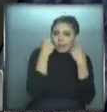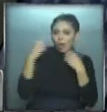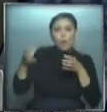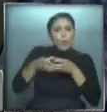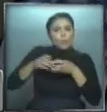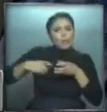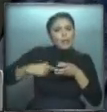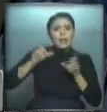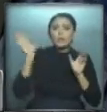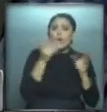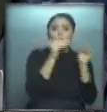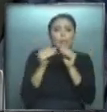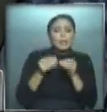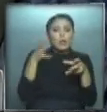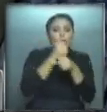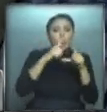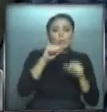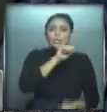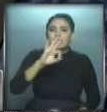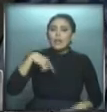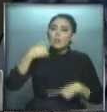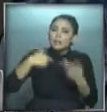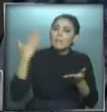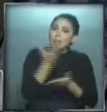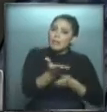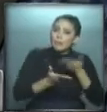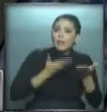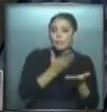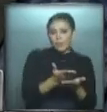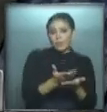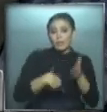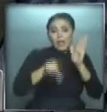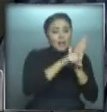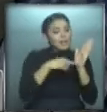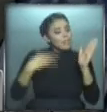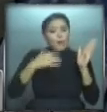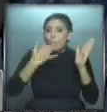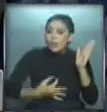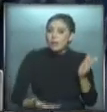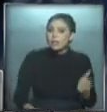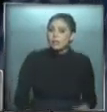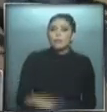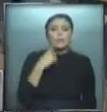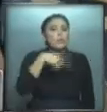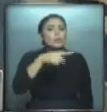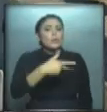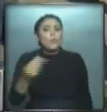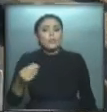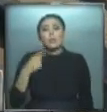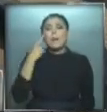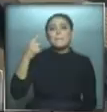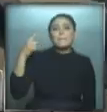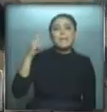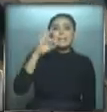delegado de la 60 y los compañeros de la 60, vamos a seguir con los reclamos que corresponden, porque lo que está marcado en la ley se tiene que cumplir. ¿Cuántos son ustedes? Somos